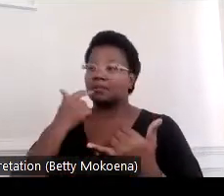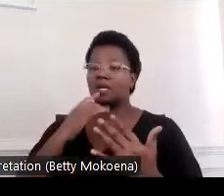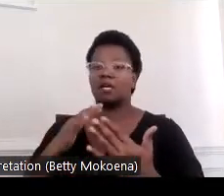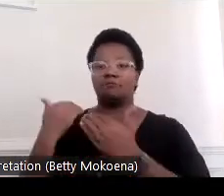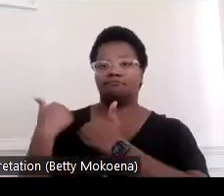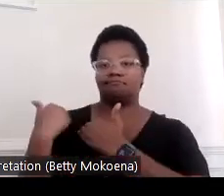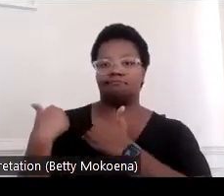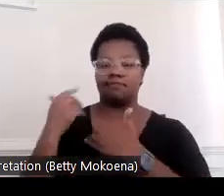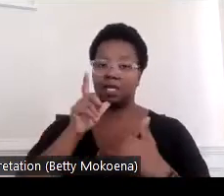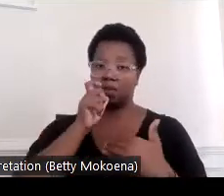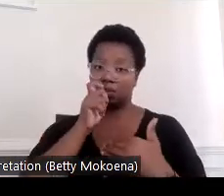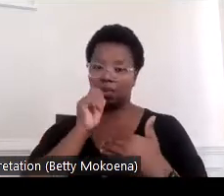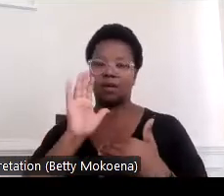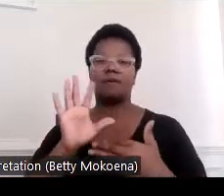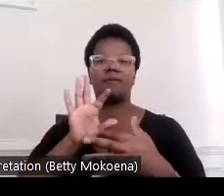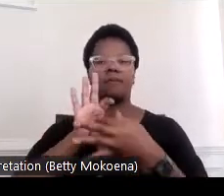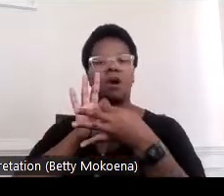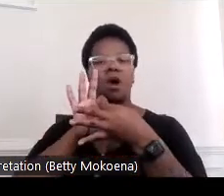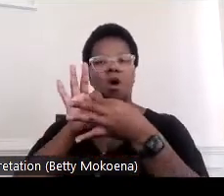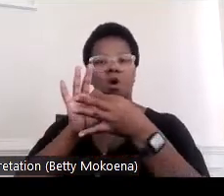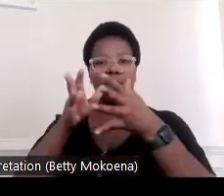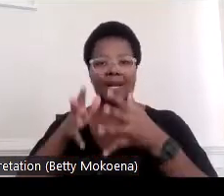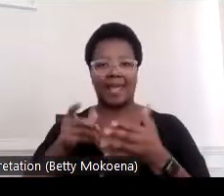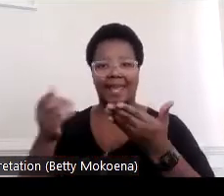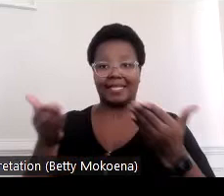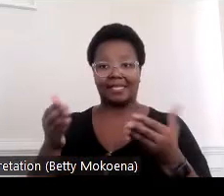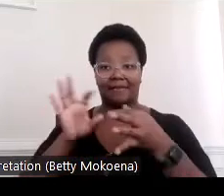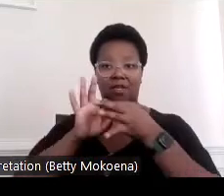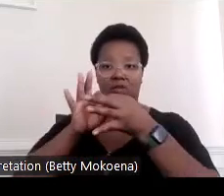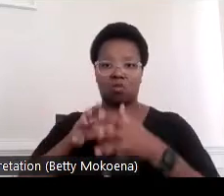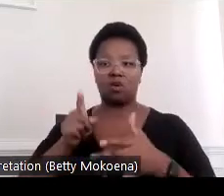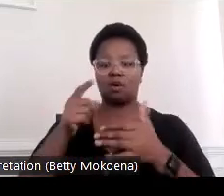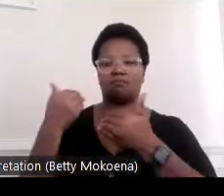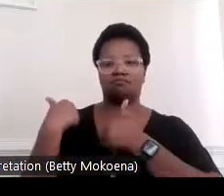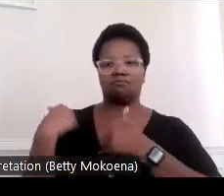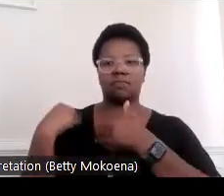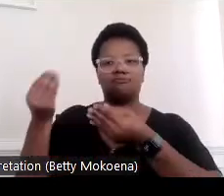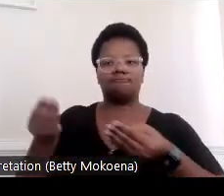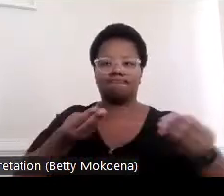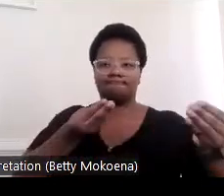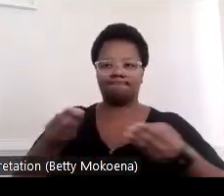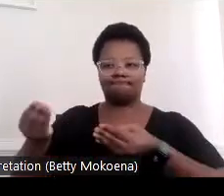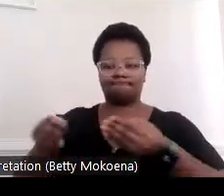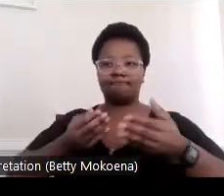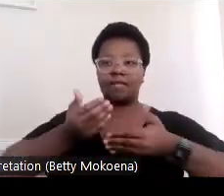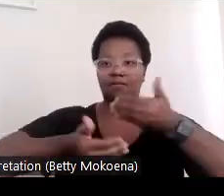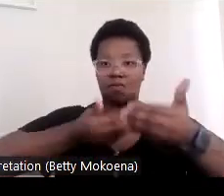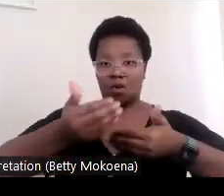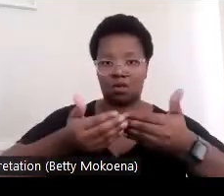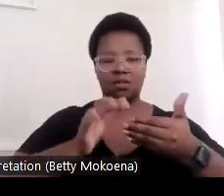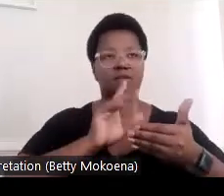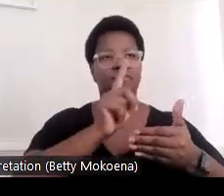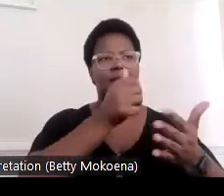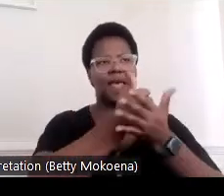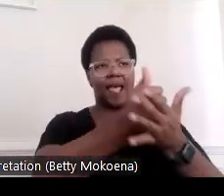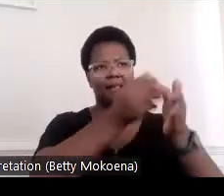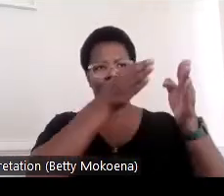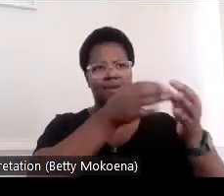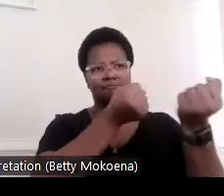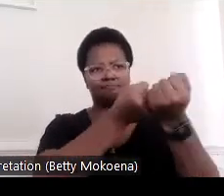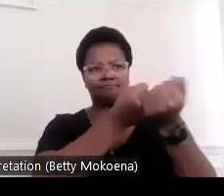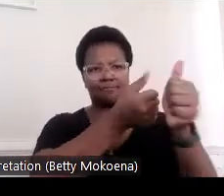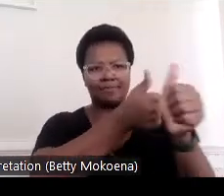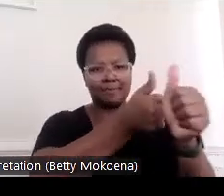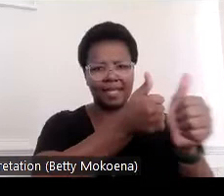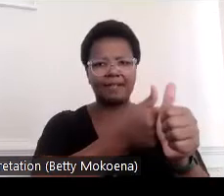que le toca hacer eso bueno el coordinador el servicio esa persona que está facilitando este proceso ayudando a esa persona